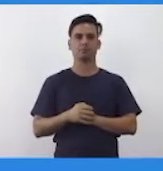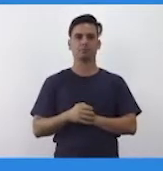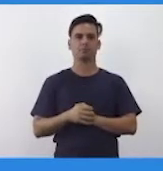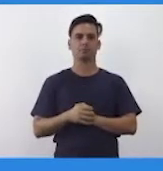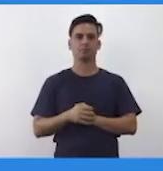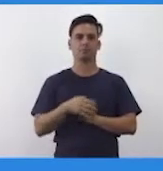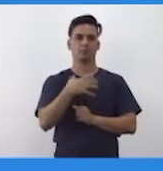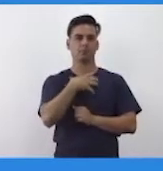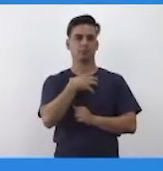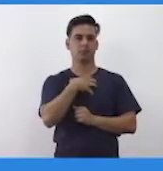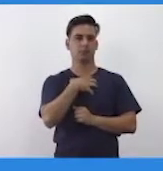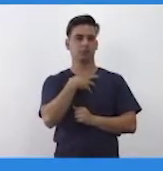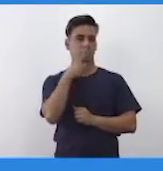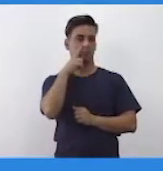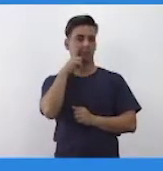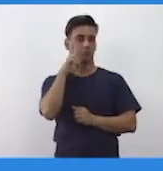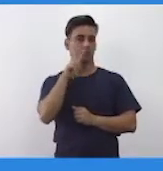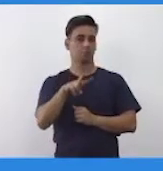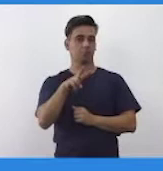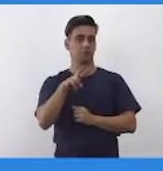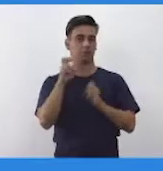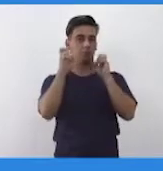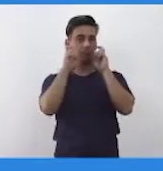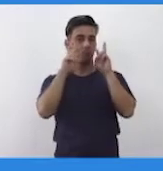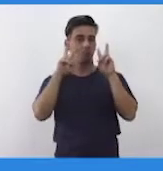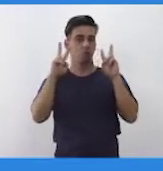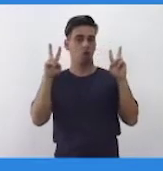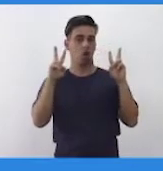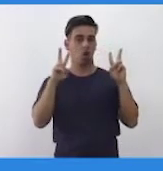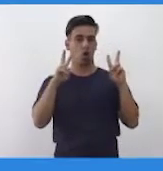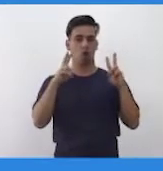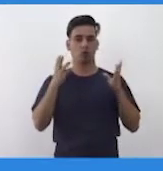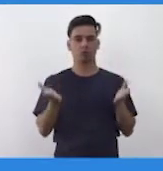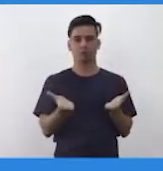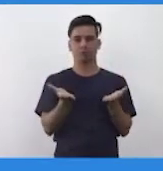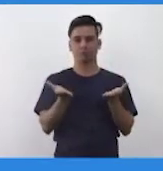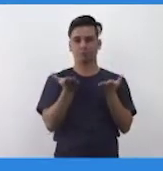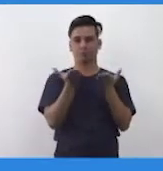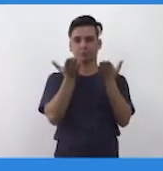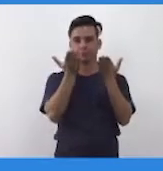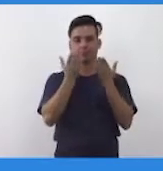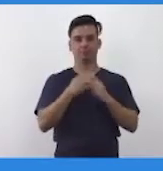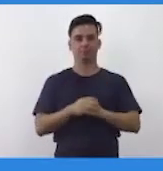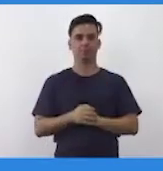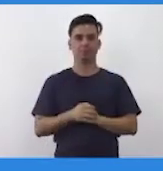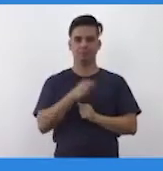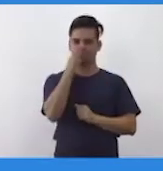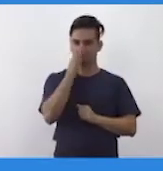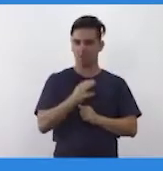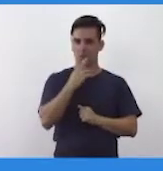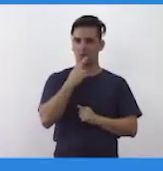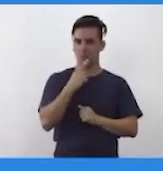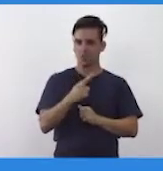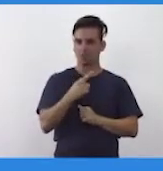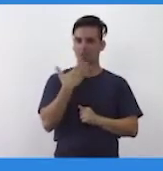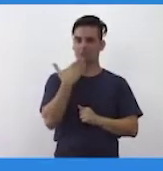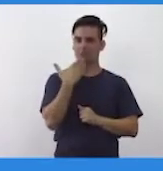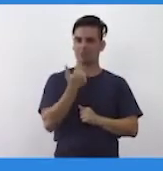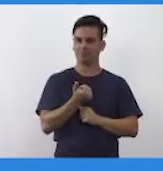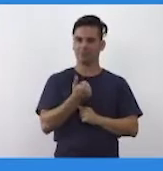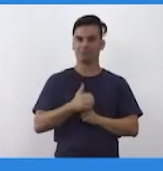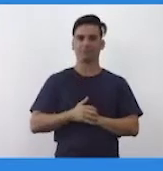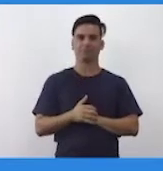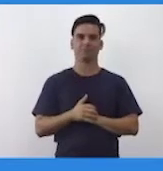del movimiento biológico. ¿Lo lograste? ¿Coincide con tu respuesta? ¡Qué bueno!